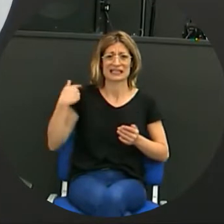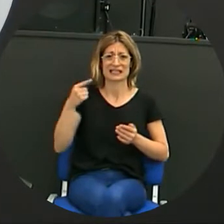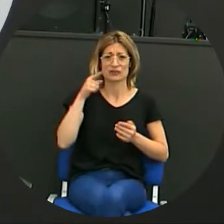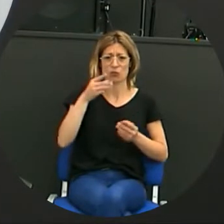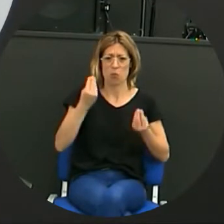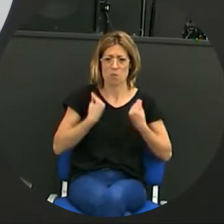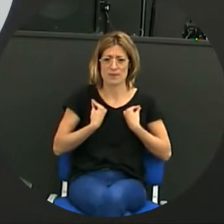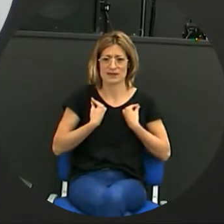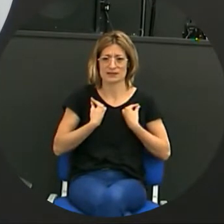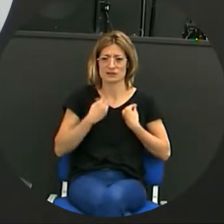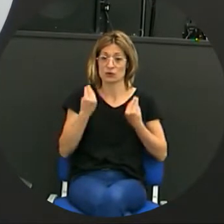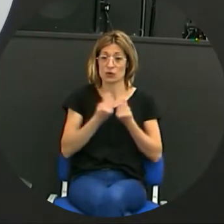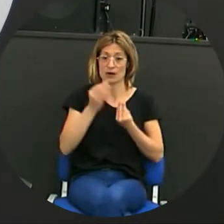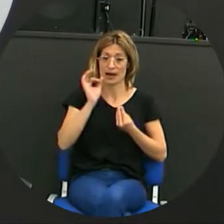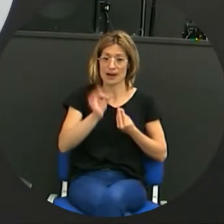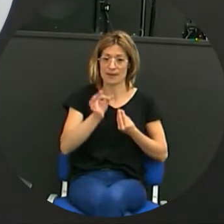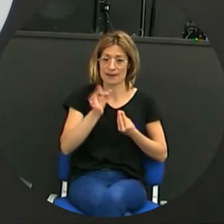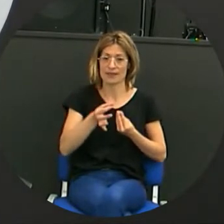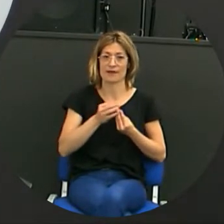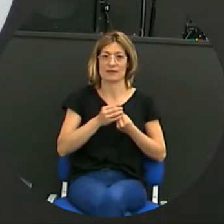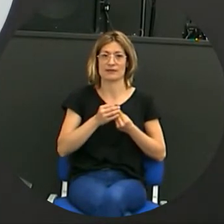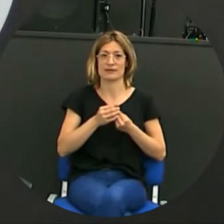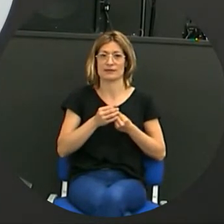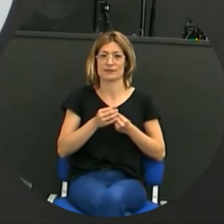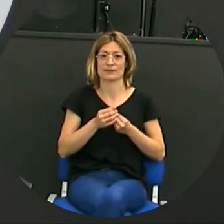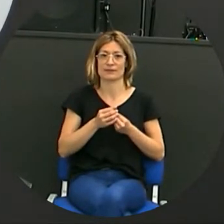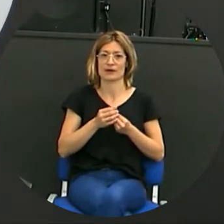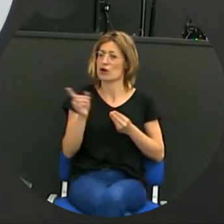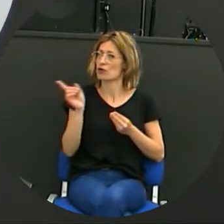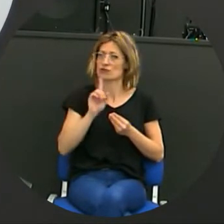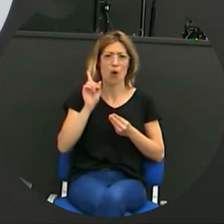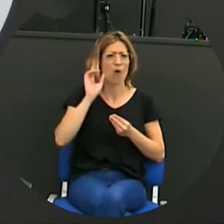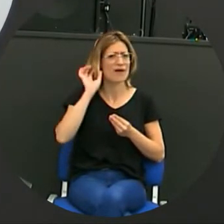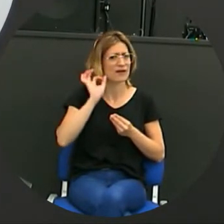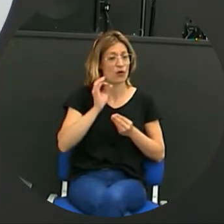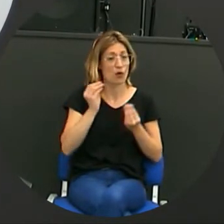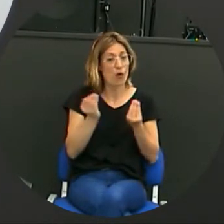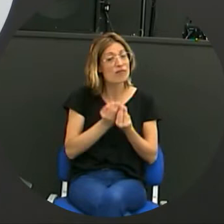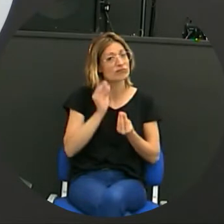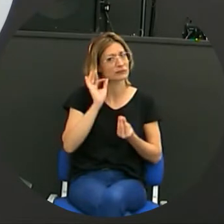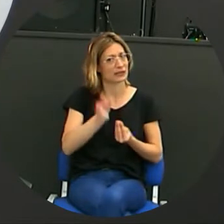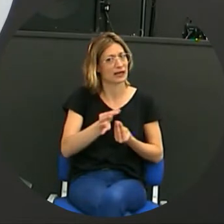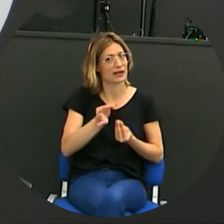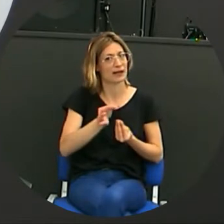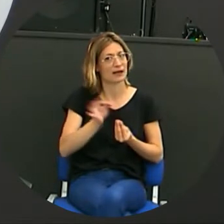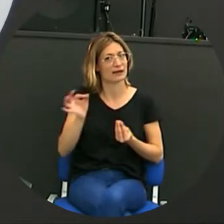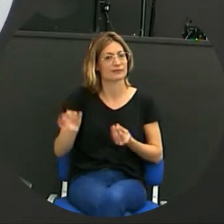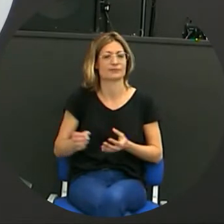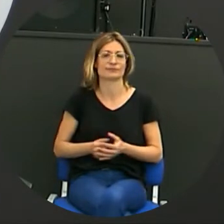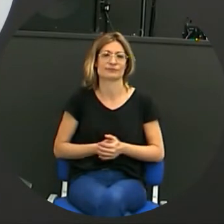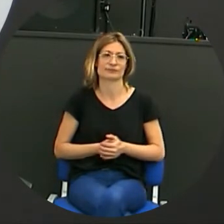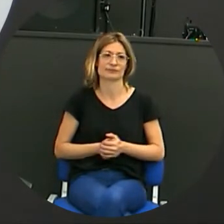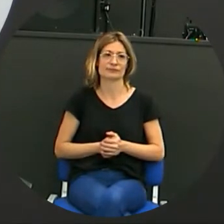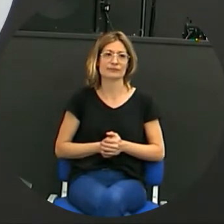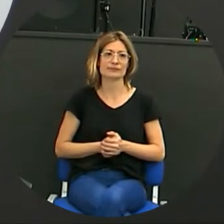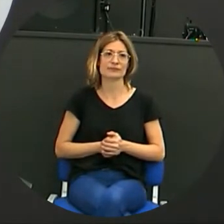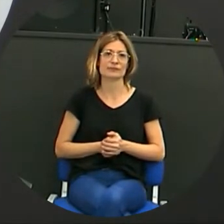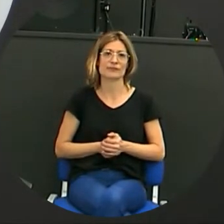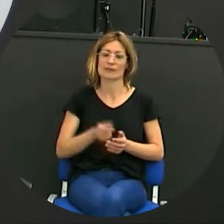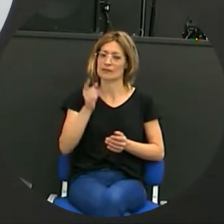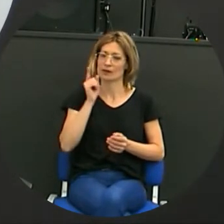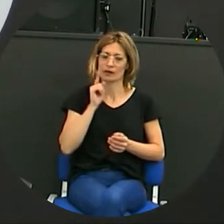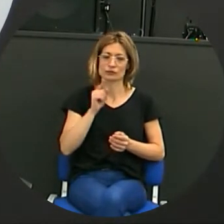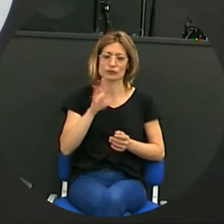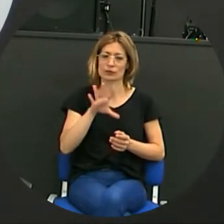solo viendo la realidad. Por ello, te bendigo para que, como en Hechos 13:13, entiendas que la